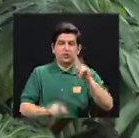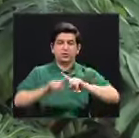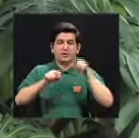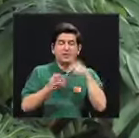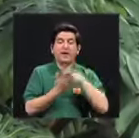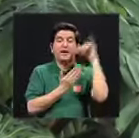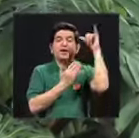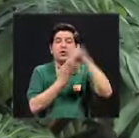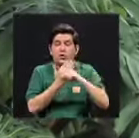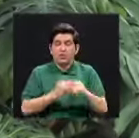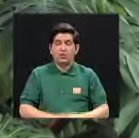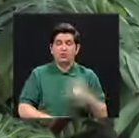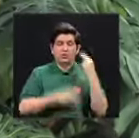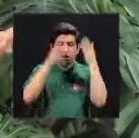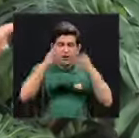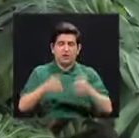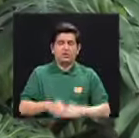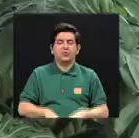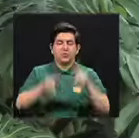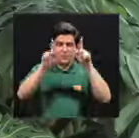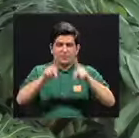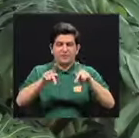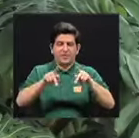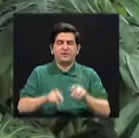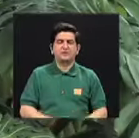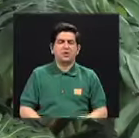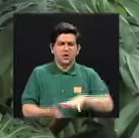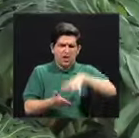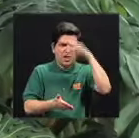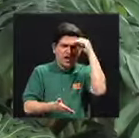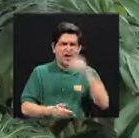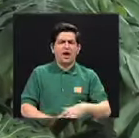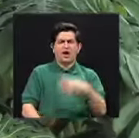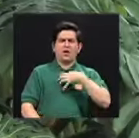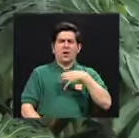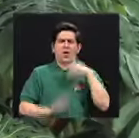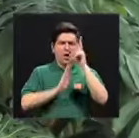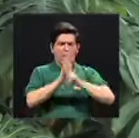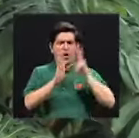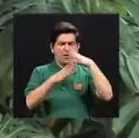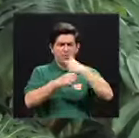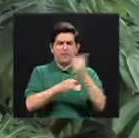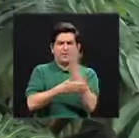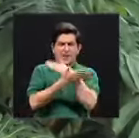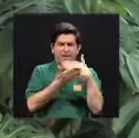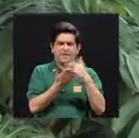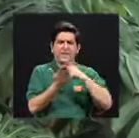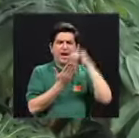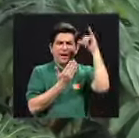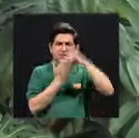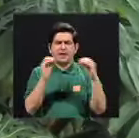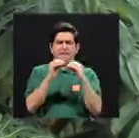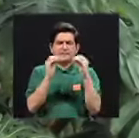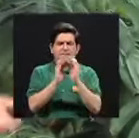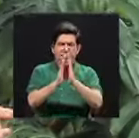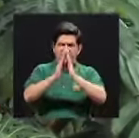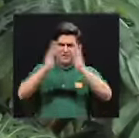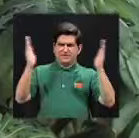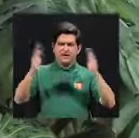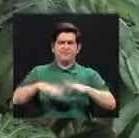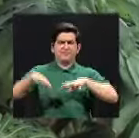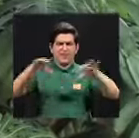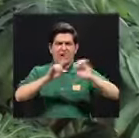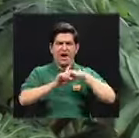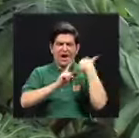2012. Pero este proyecto, donde los vecinos y las vecinas de la comunidad aprendieron a hacer su propio video, forma parte de un proyecto mucho más